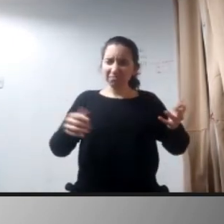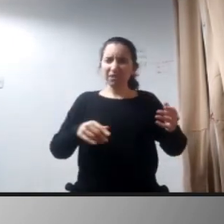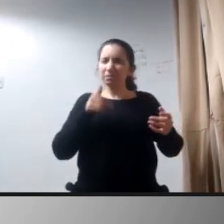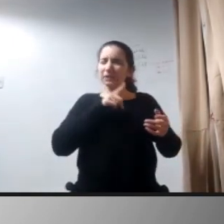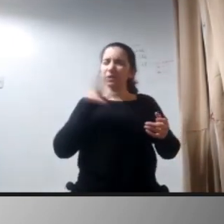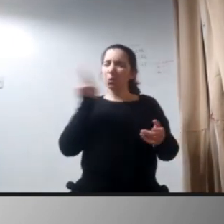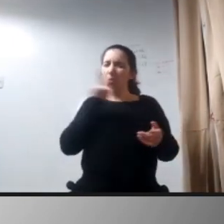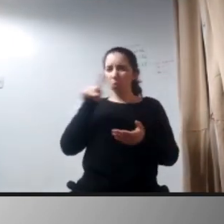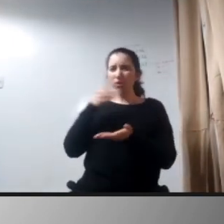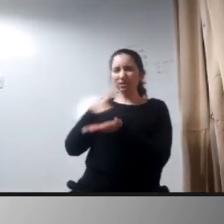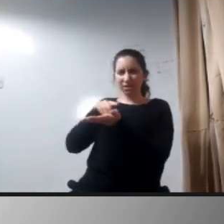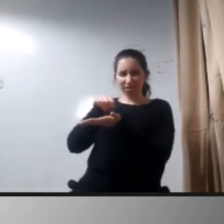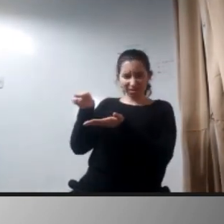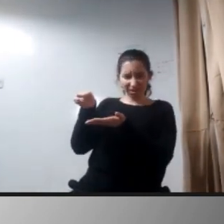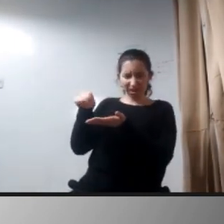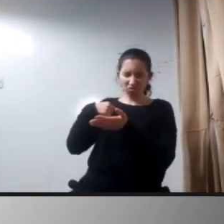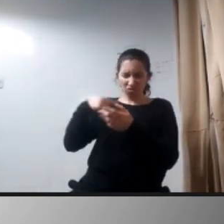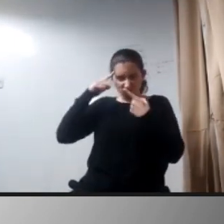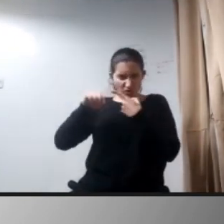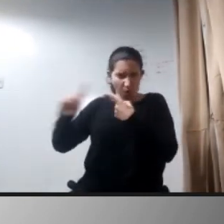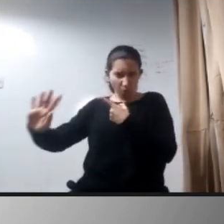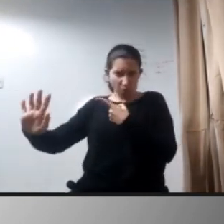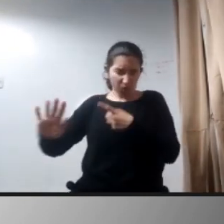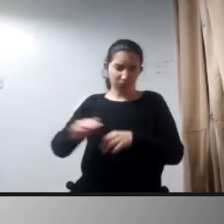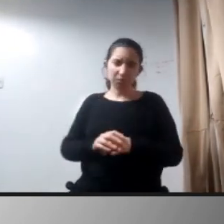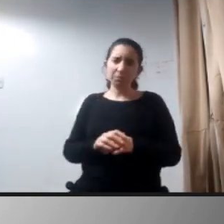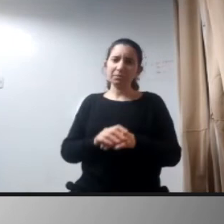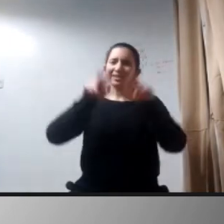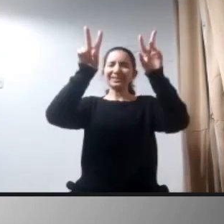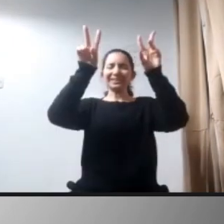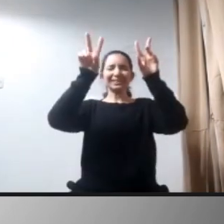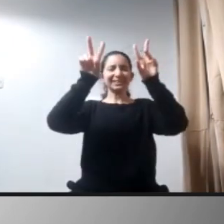cuando hablamos de usar la malformidad,